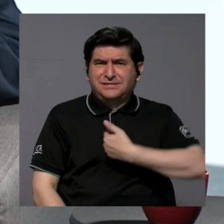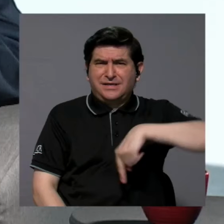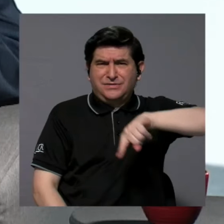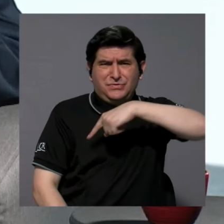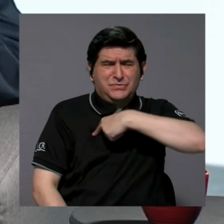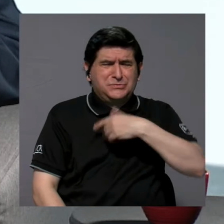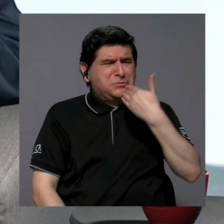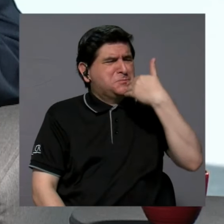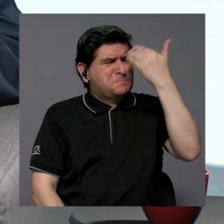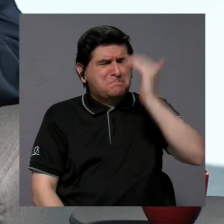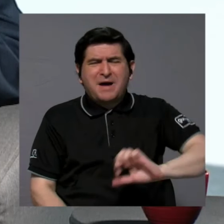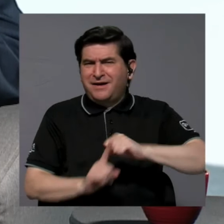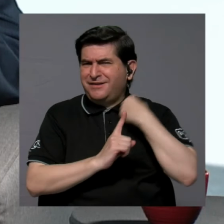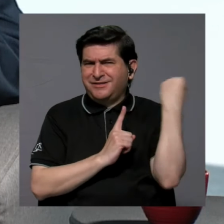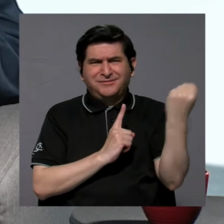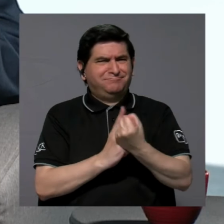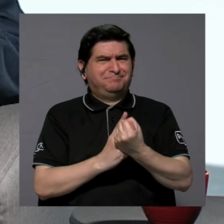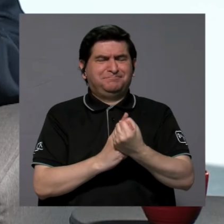muy mal.